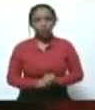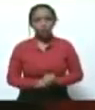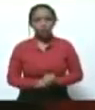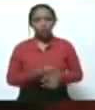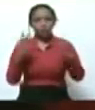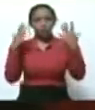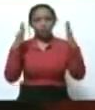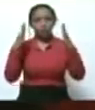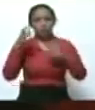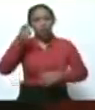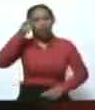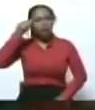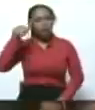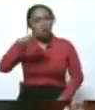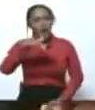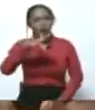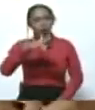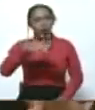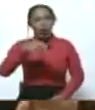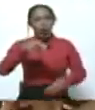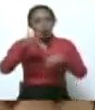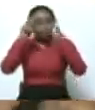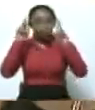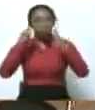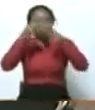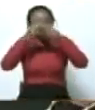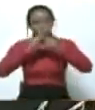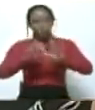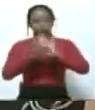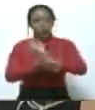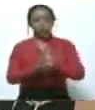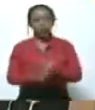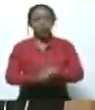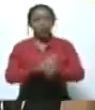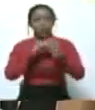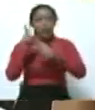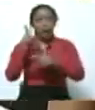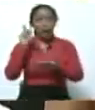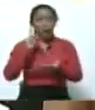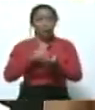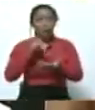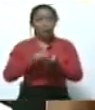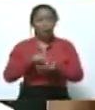Es un pueblo digno. Y ahí estaba Marco,